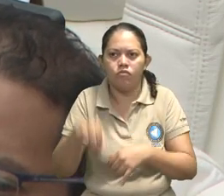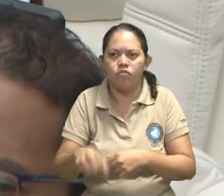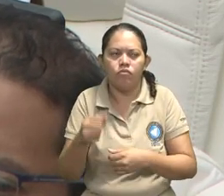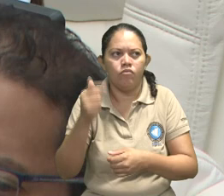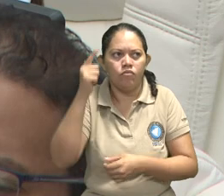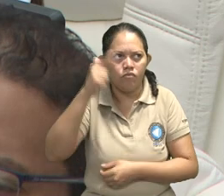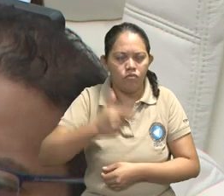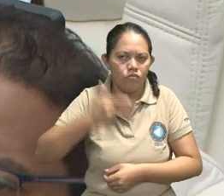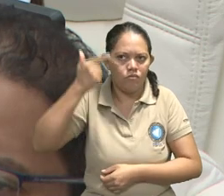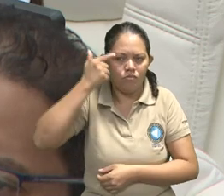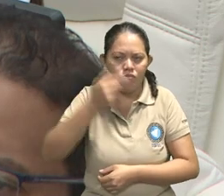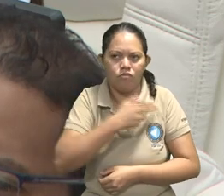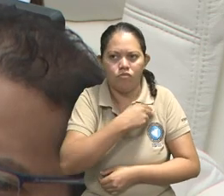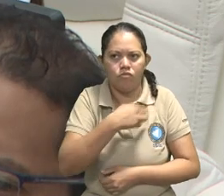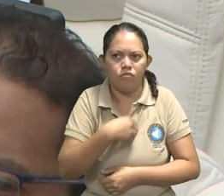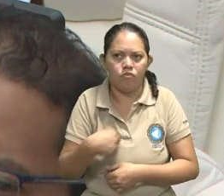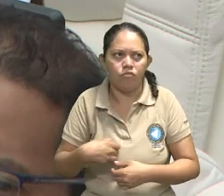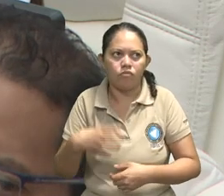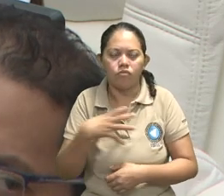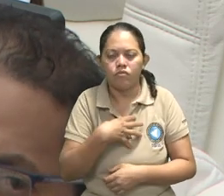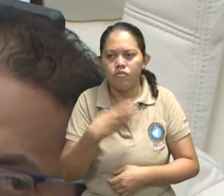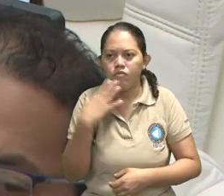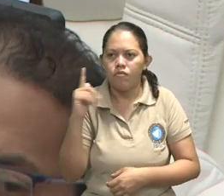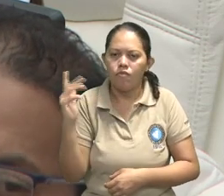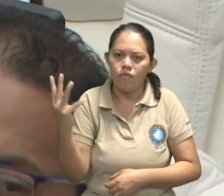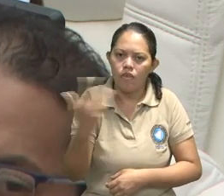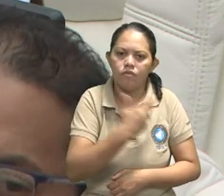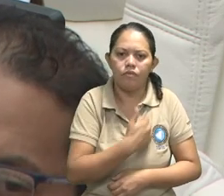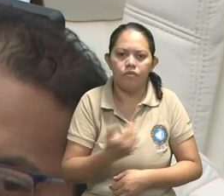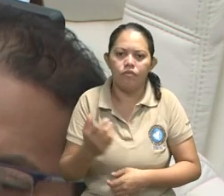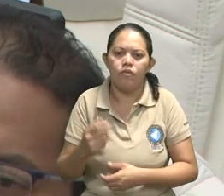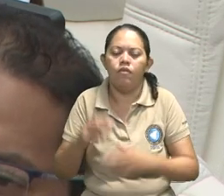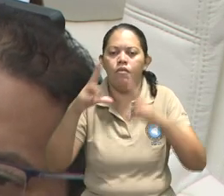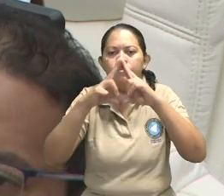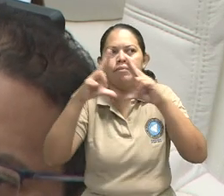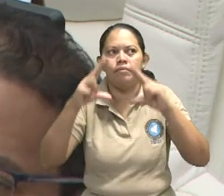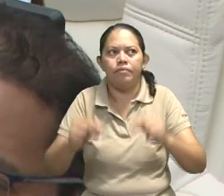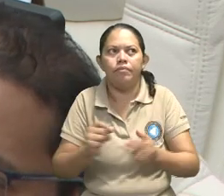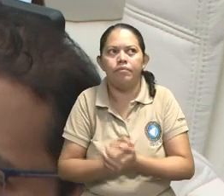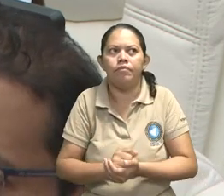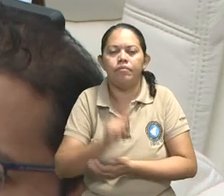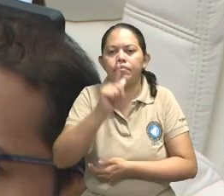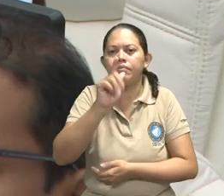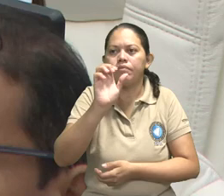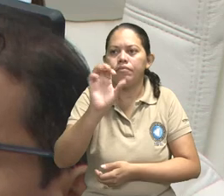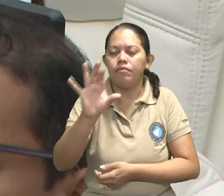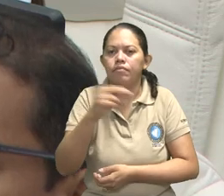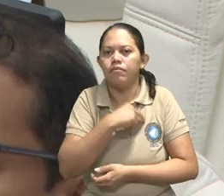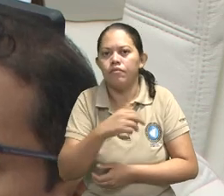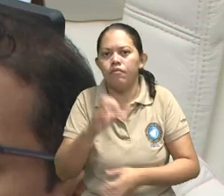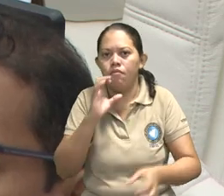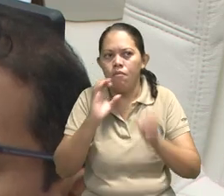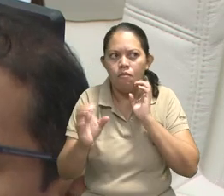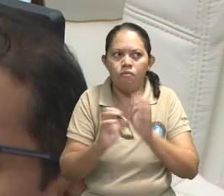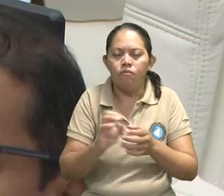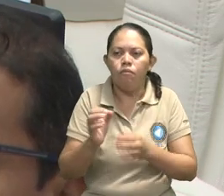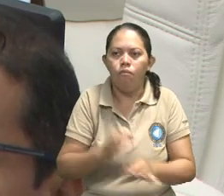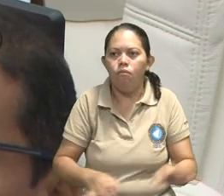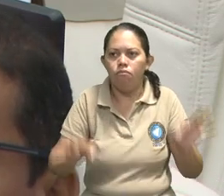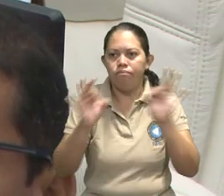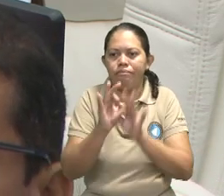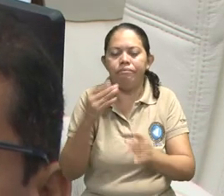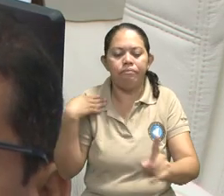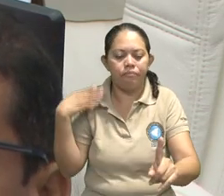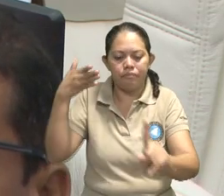Reconciliación Unidad Nacional ha asumido el llevarlo a todos las y los nicaragüenses. El Instituto Nicaragüense de Telecomunicaciones y Correos tiene